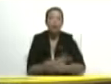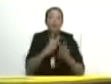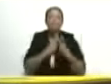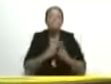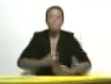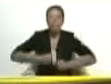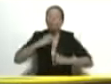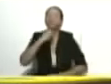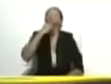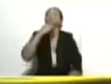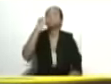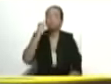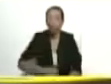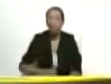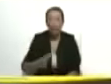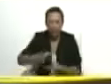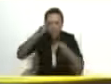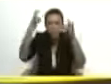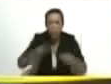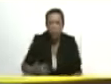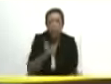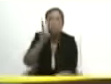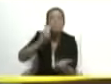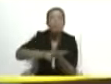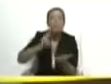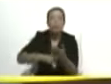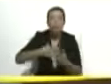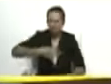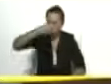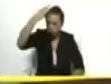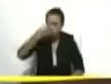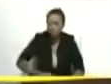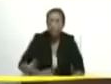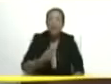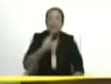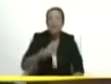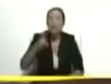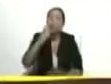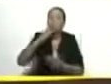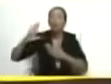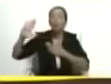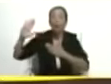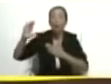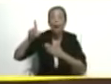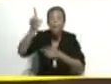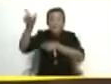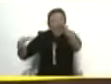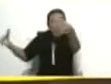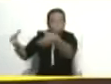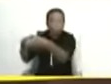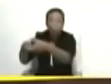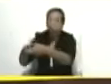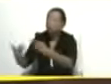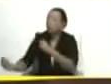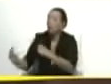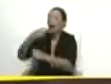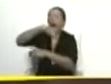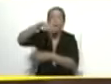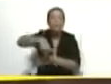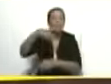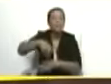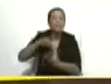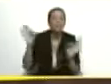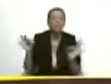valentía. Y les aseguro y les juro que esa gente no pasará, que